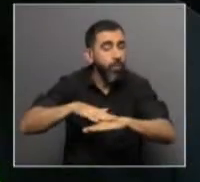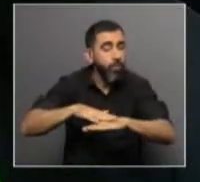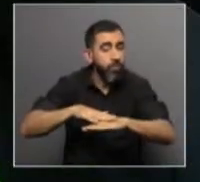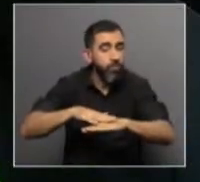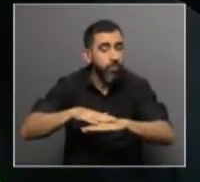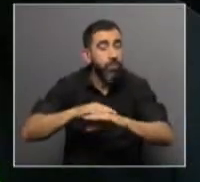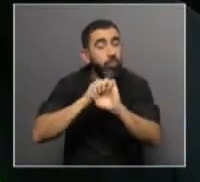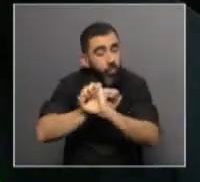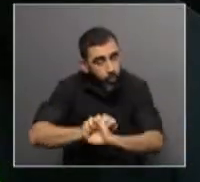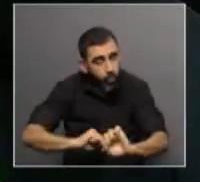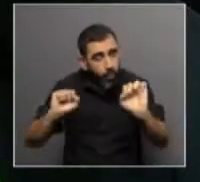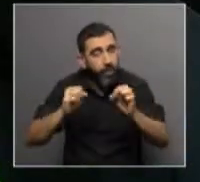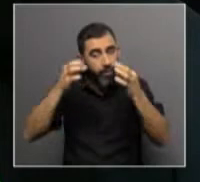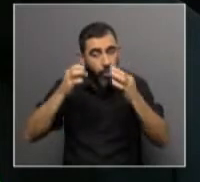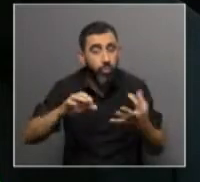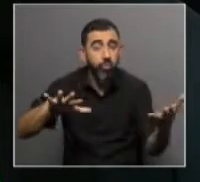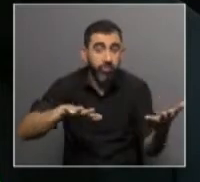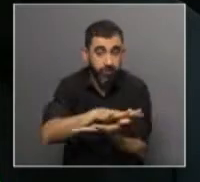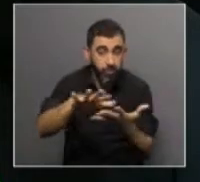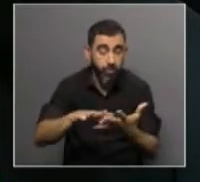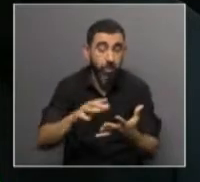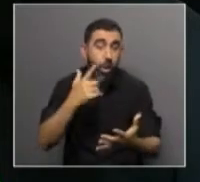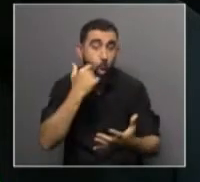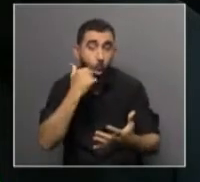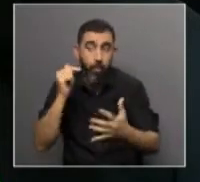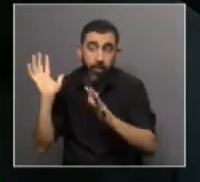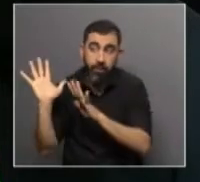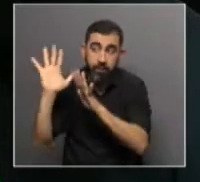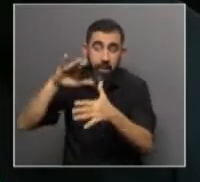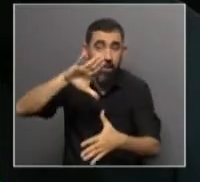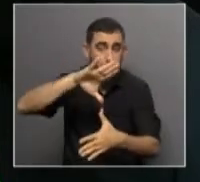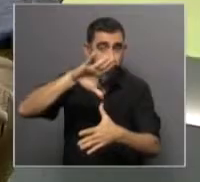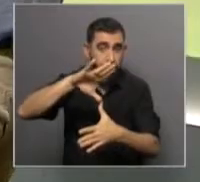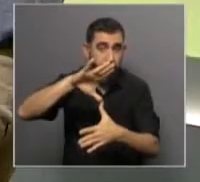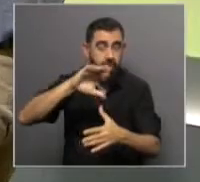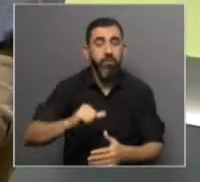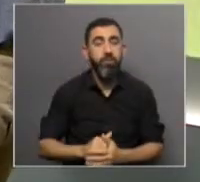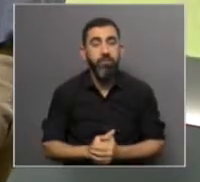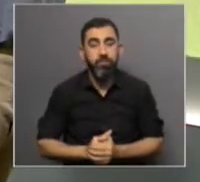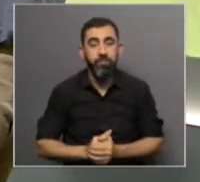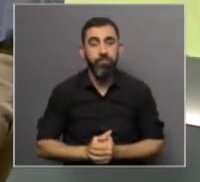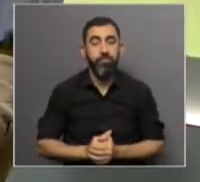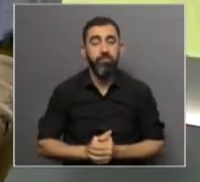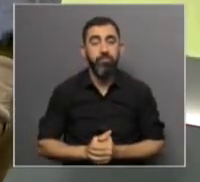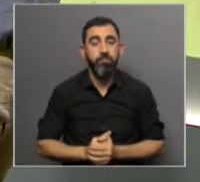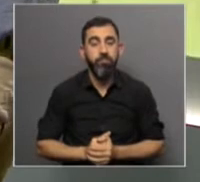bueno, se podrían haber dado las condiciones para que el Homo sapiens entrara a América por allá por el norte, por Beringia.